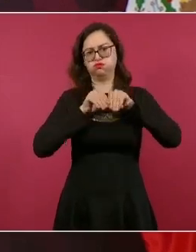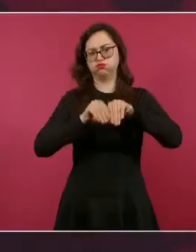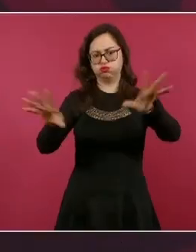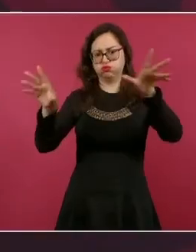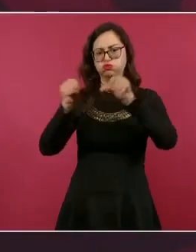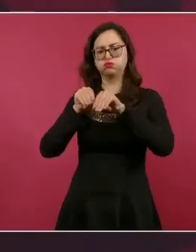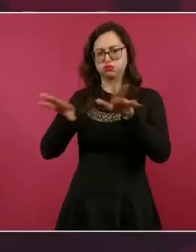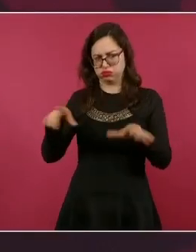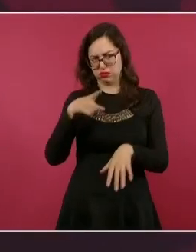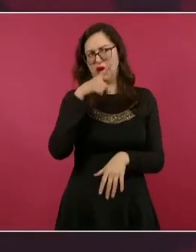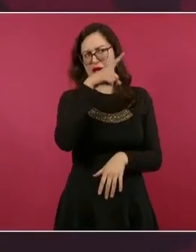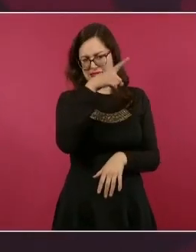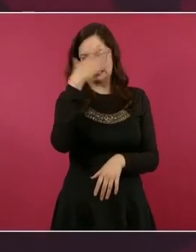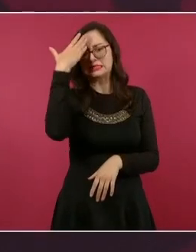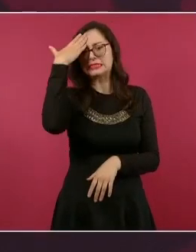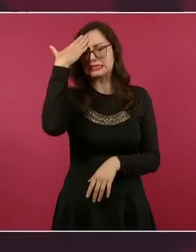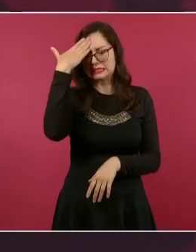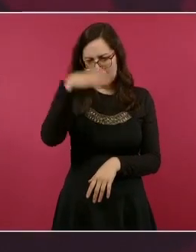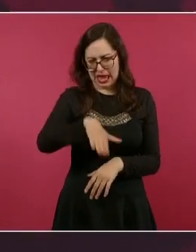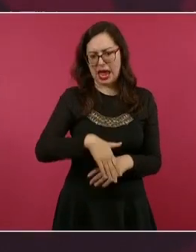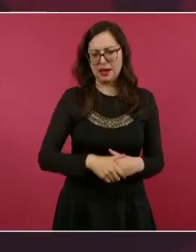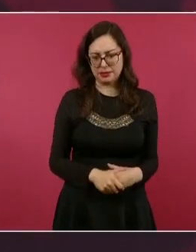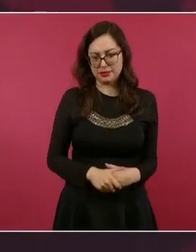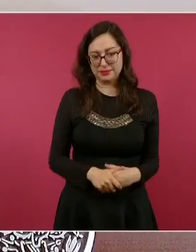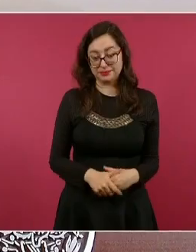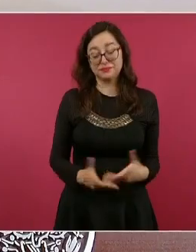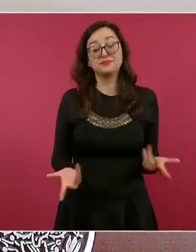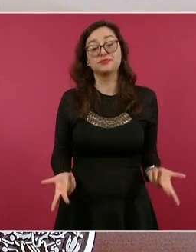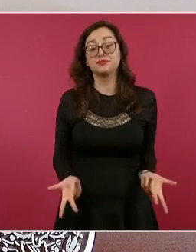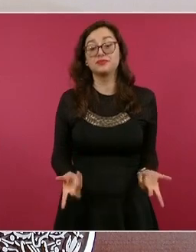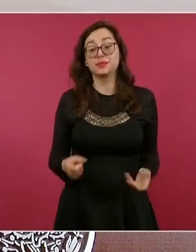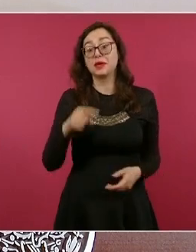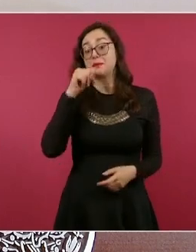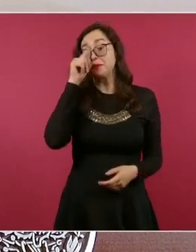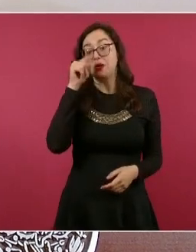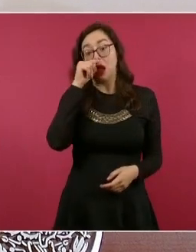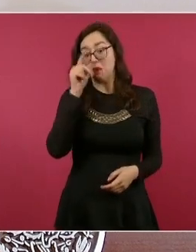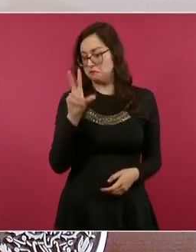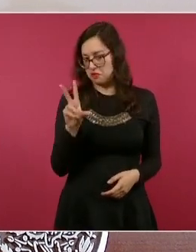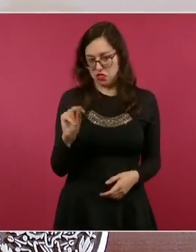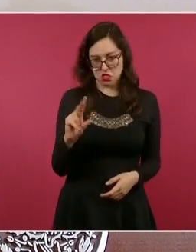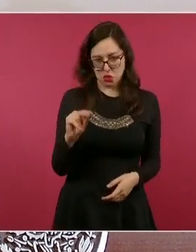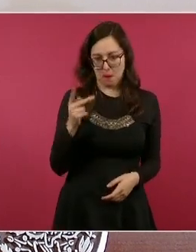bastante. No es para presumir, pero la mañanera